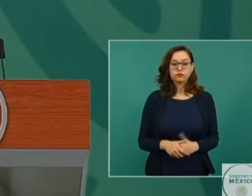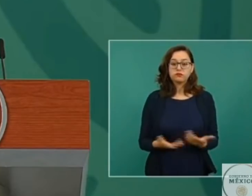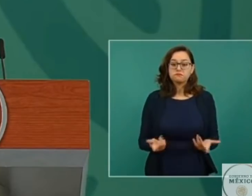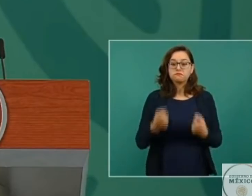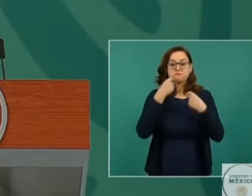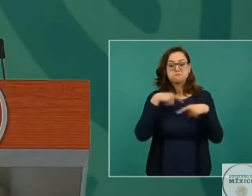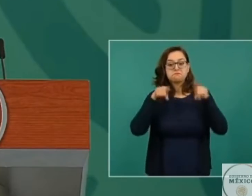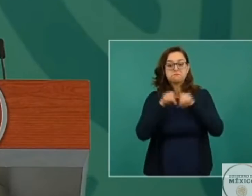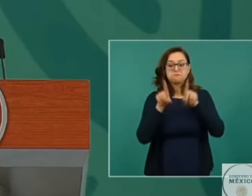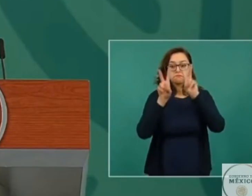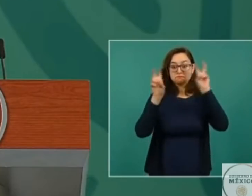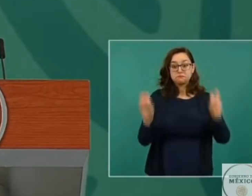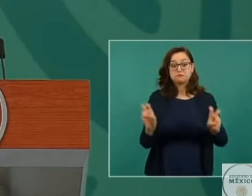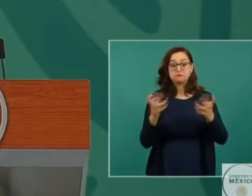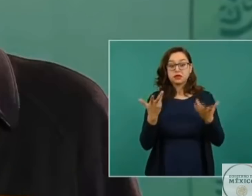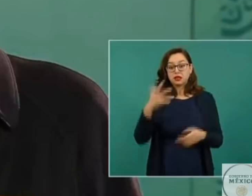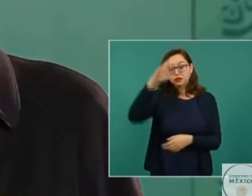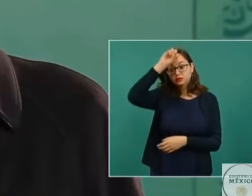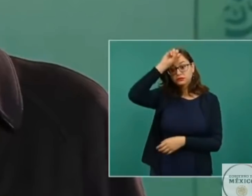sector minero,